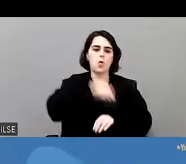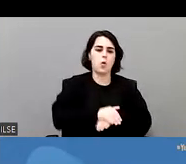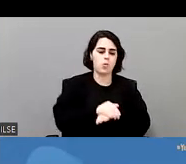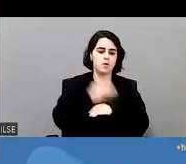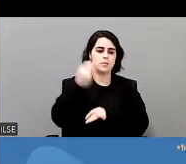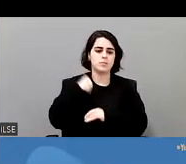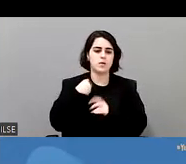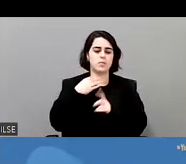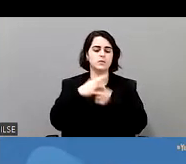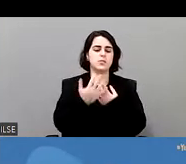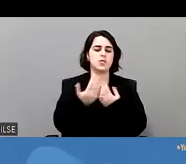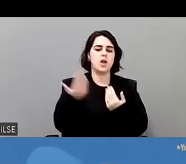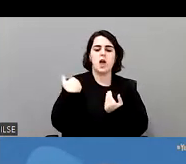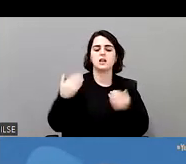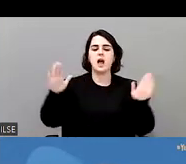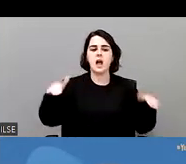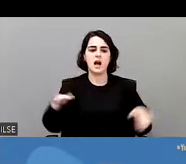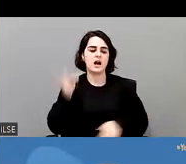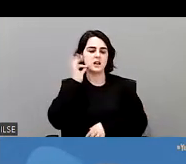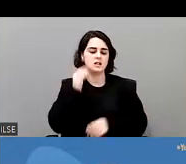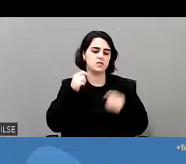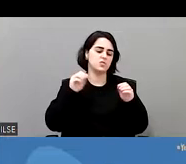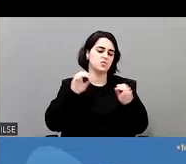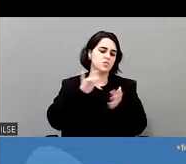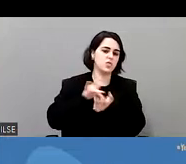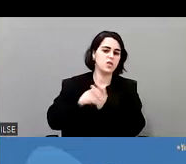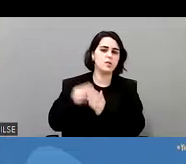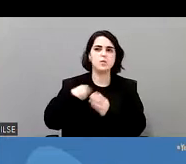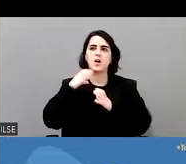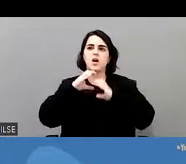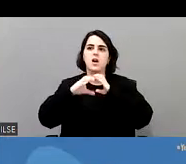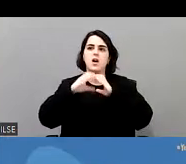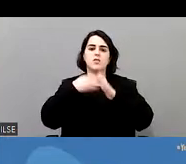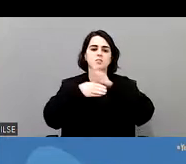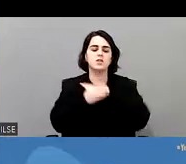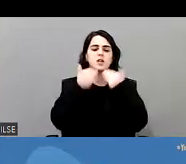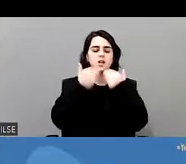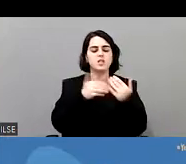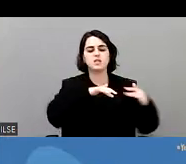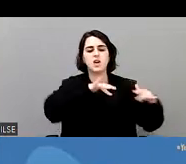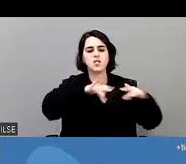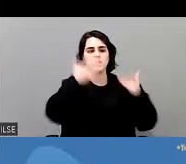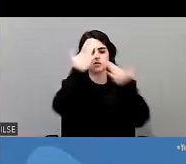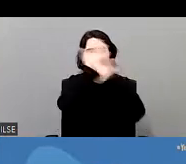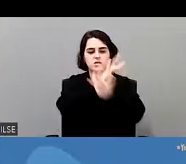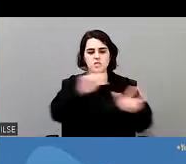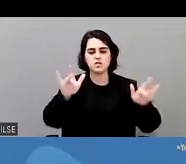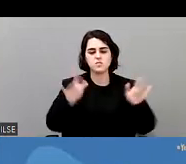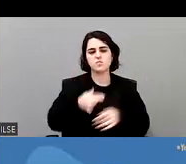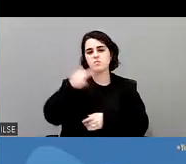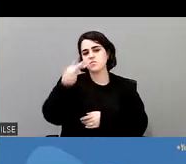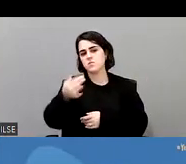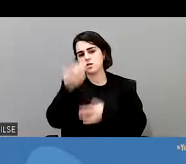comentábamos con Ángeles, en este caso con el acceso a la comunicación a través de acciones de sensibilización y de